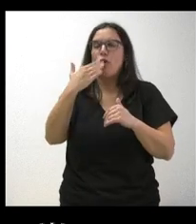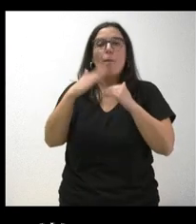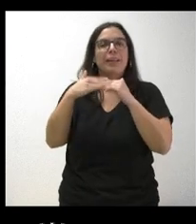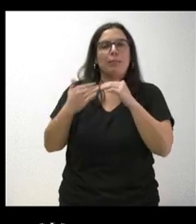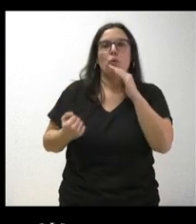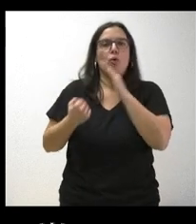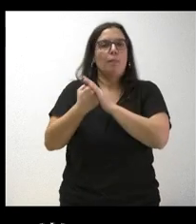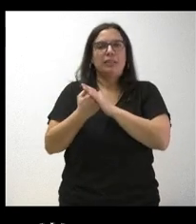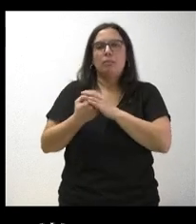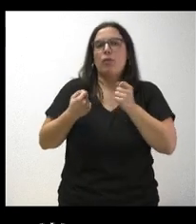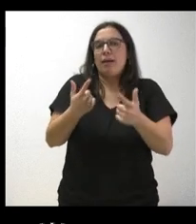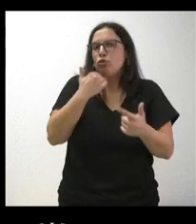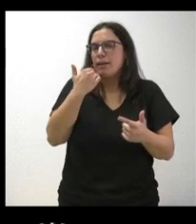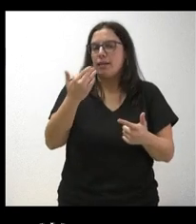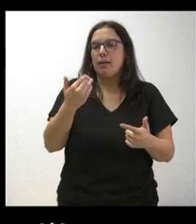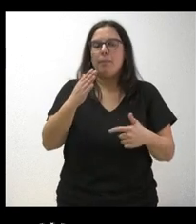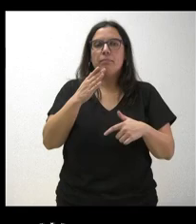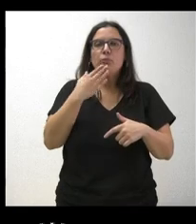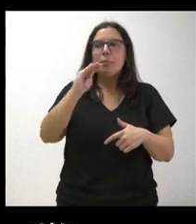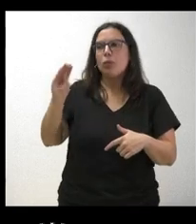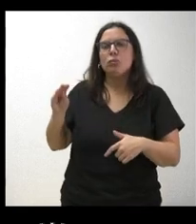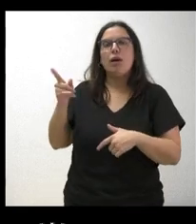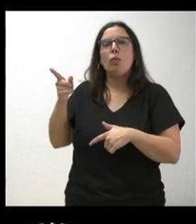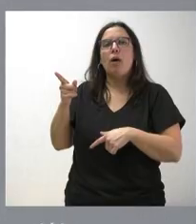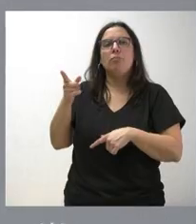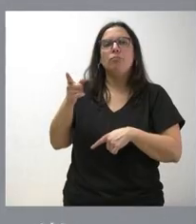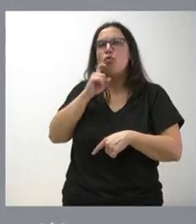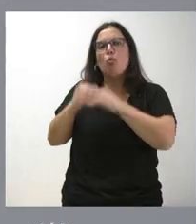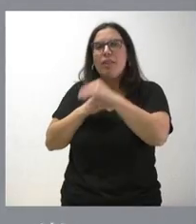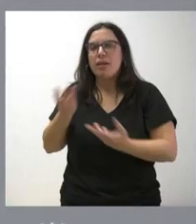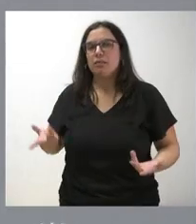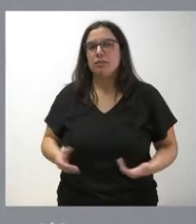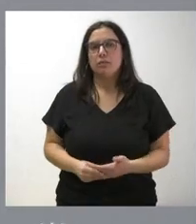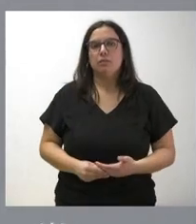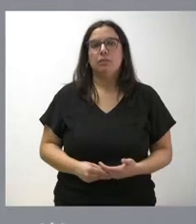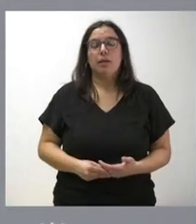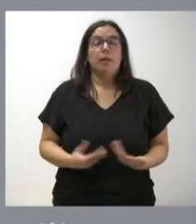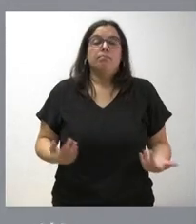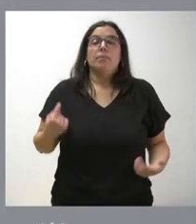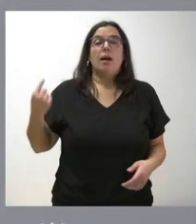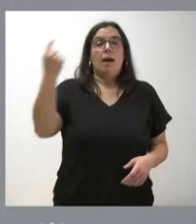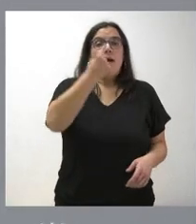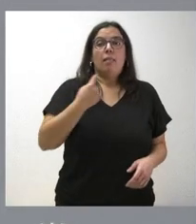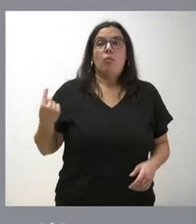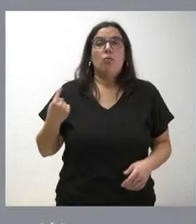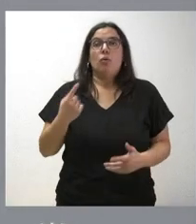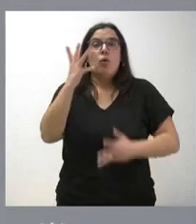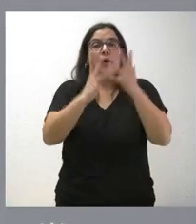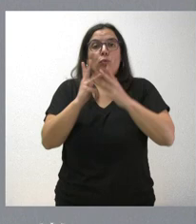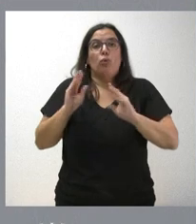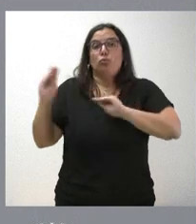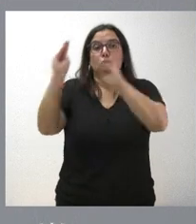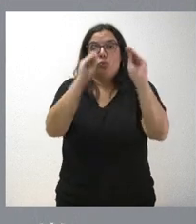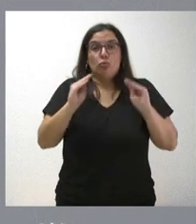para saber en qué cifra se han basado para elaborarlos pues mire cada uno ha tenido que hacer sus propios cálculos porque